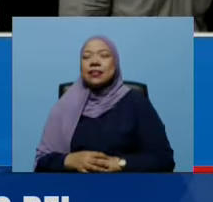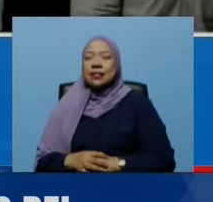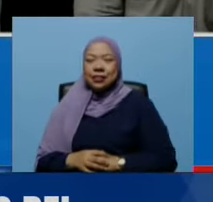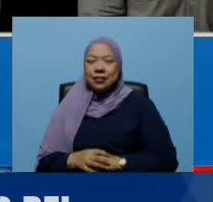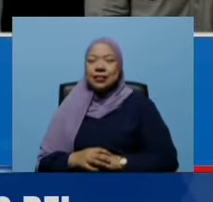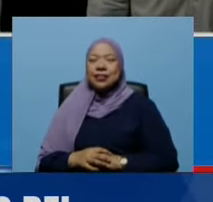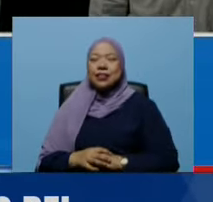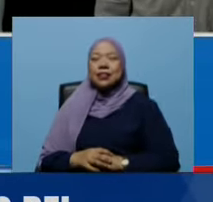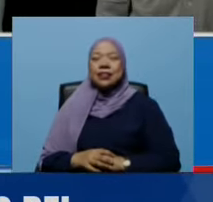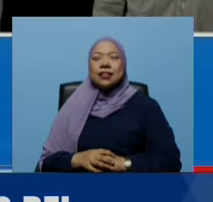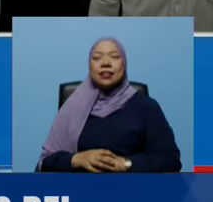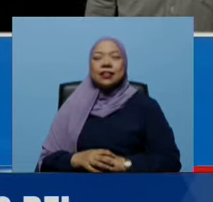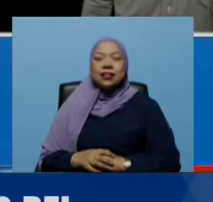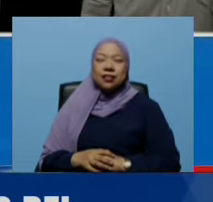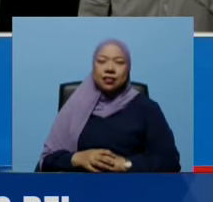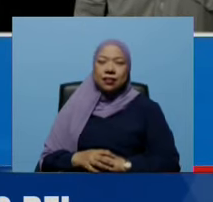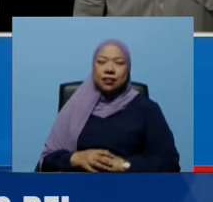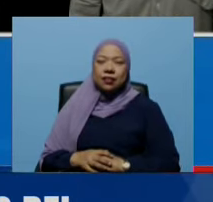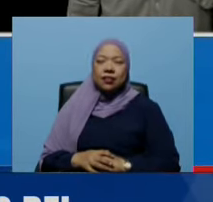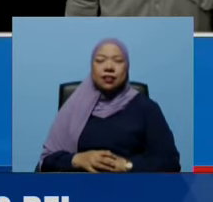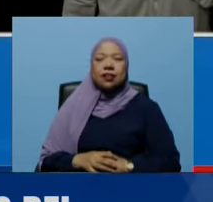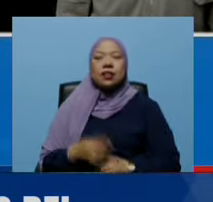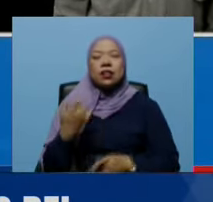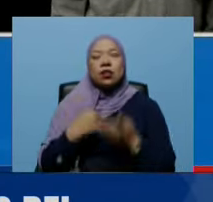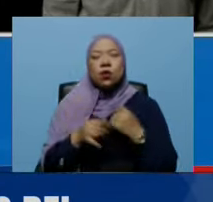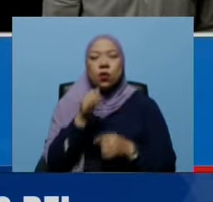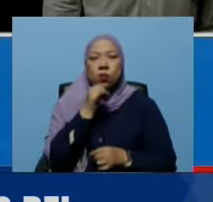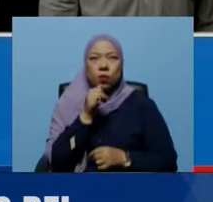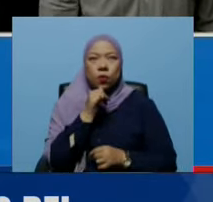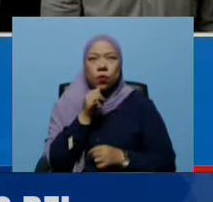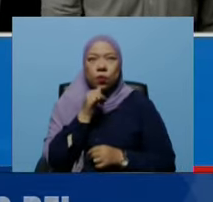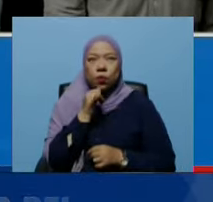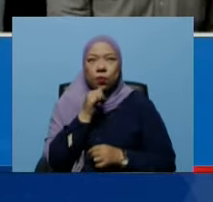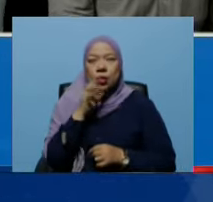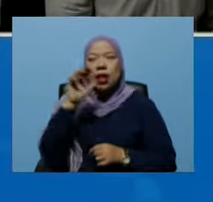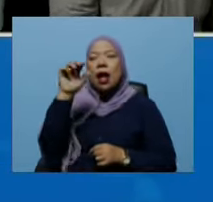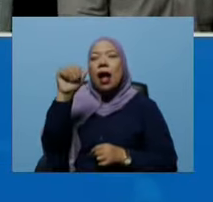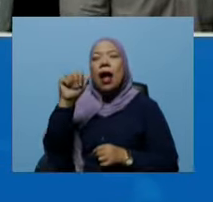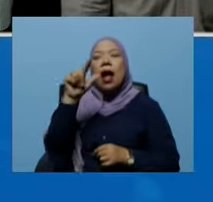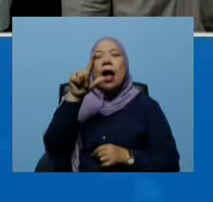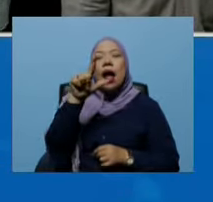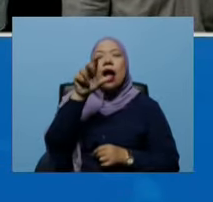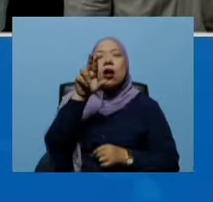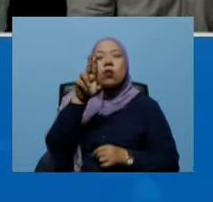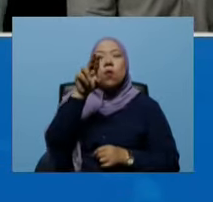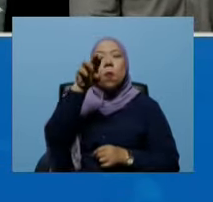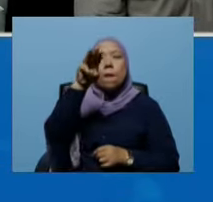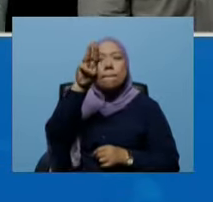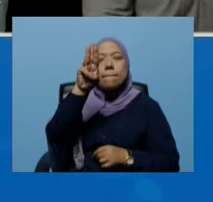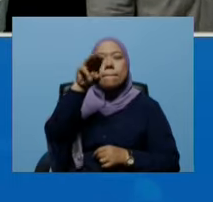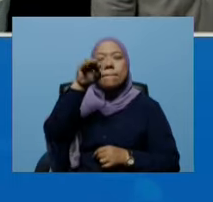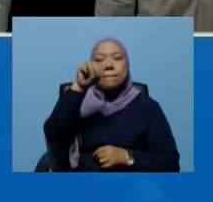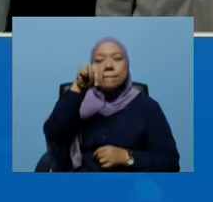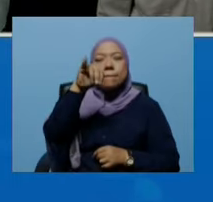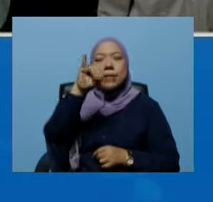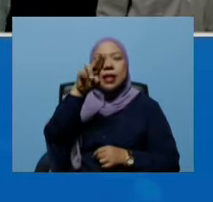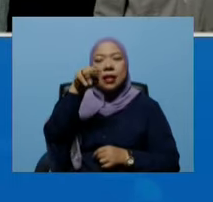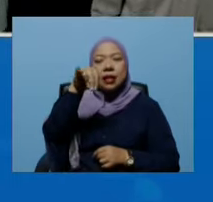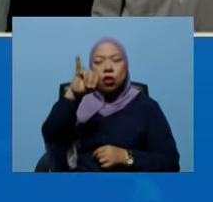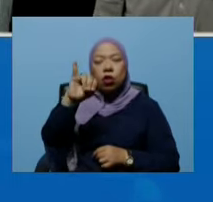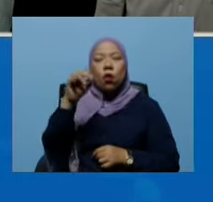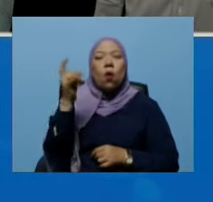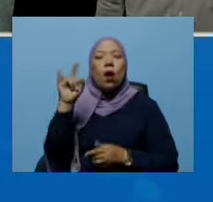precisamente en la fábrica de aluminio Carabobo a Lucasa.